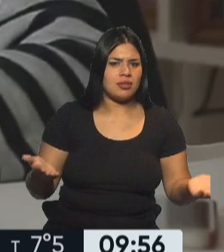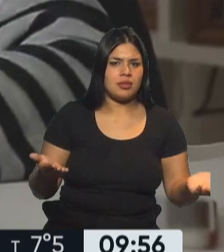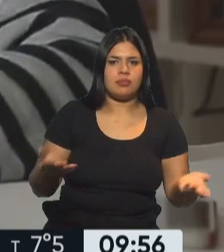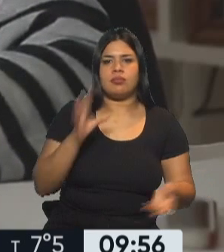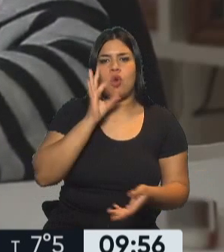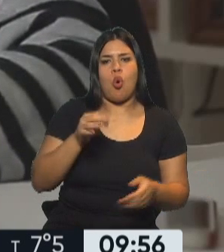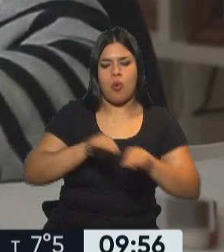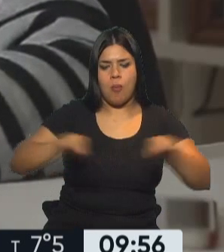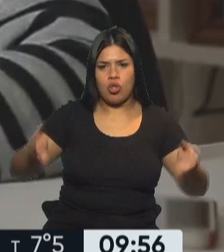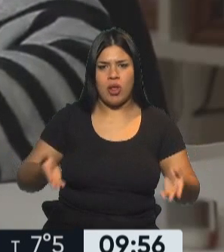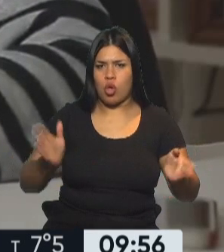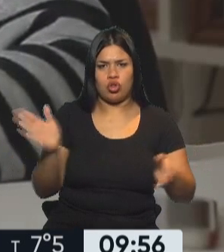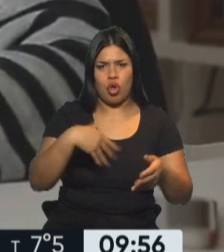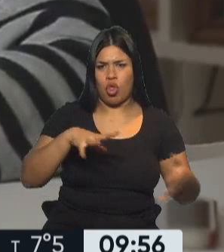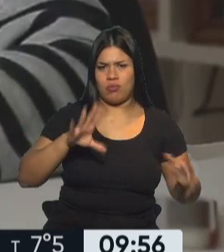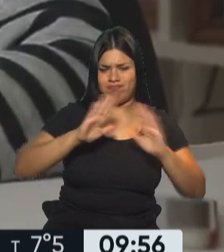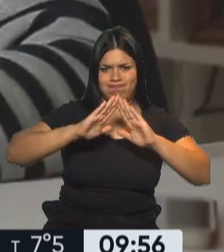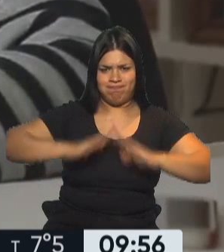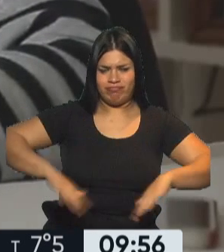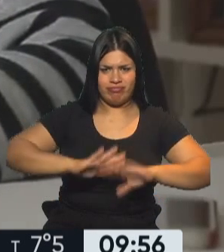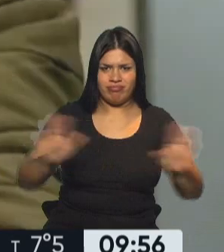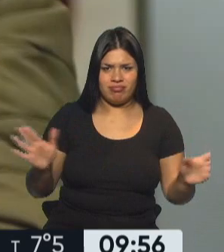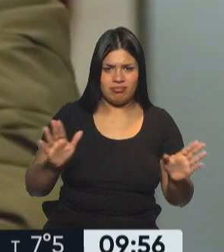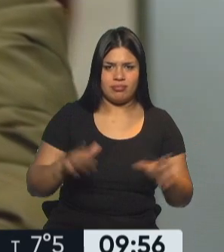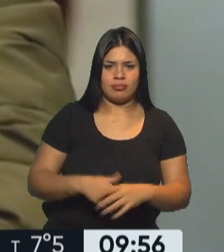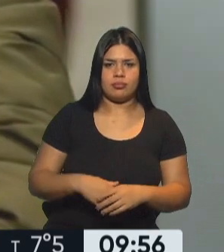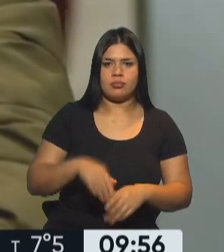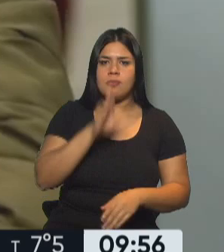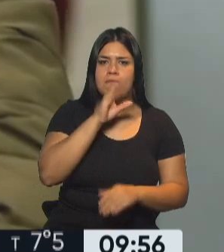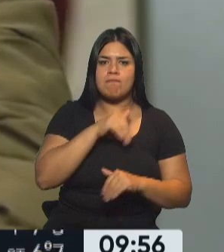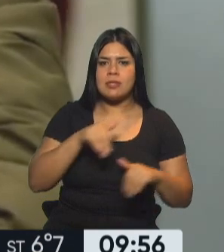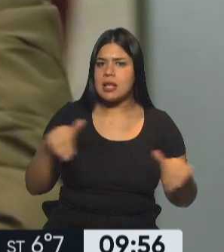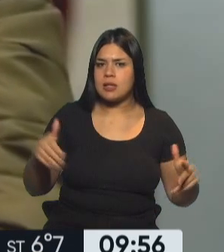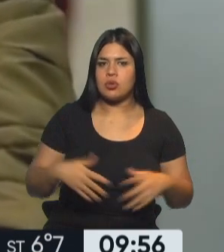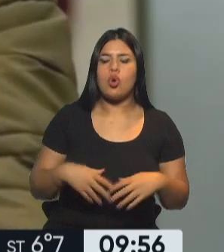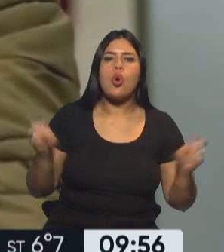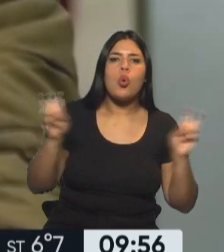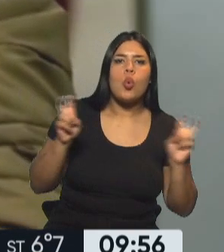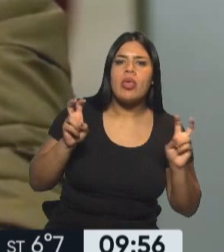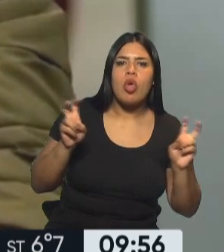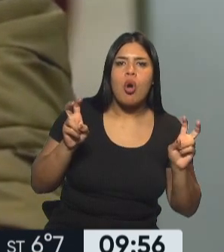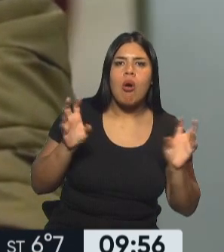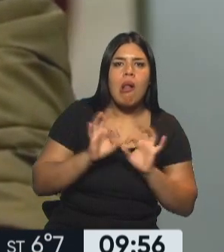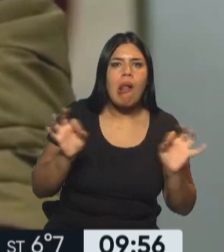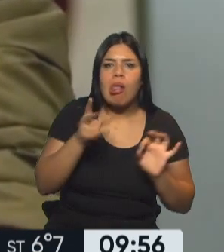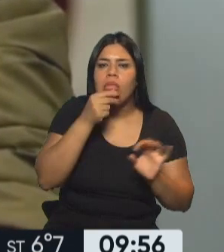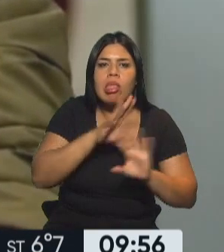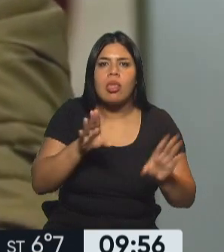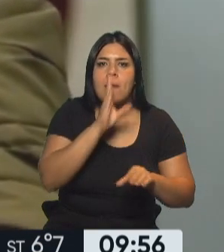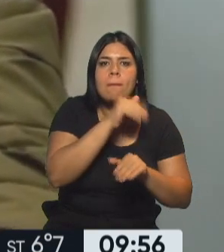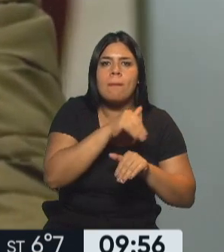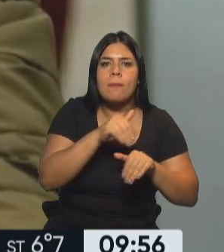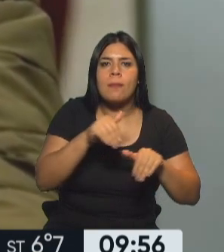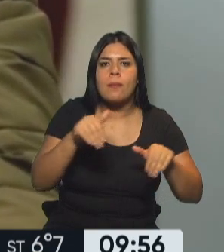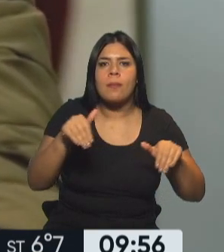mostradores, todo pata para arriba, y después silencio. No había ruido de nada, todo en silencio.